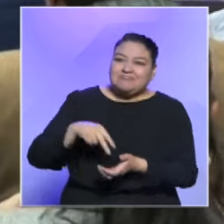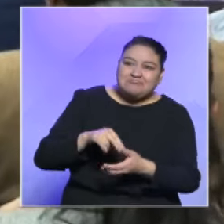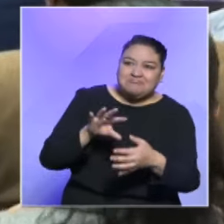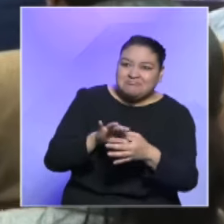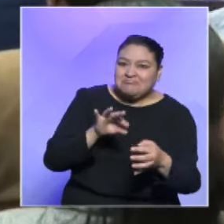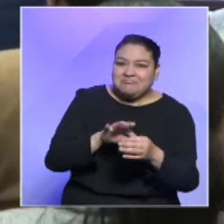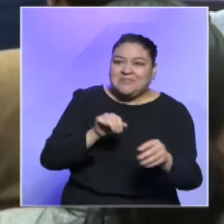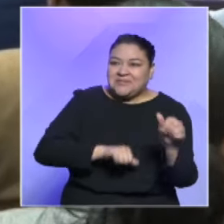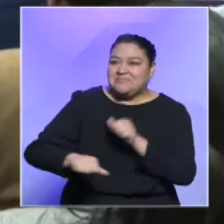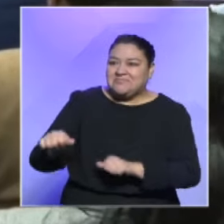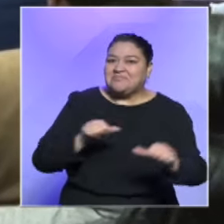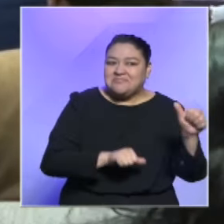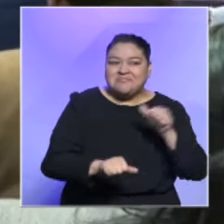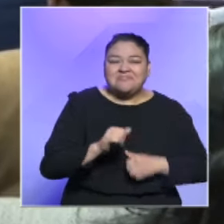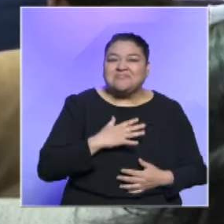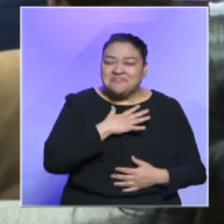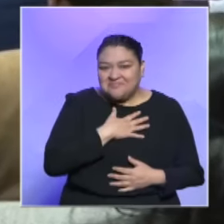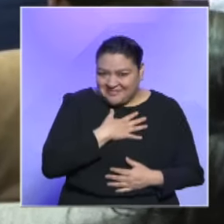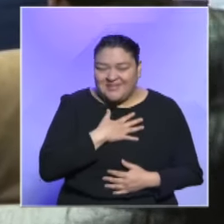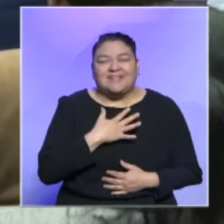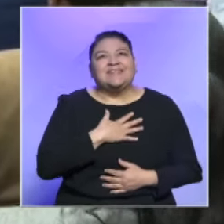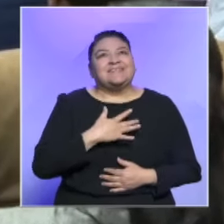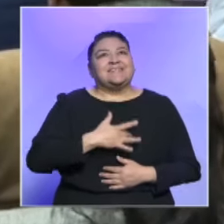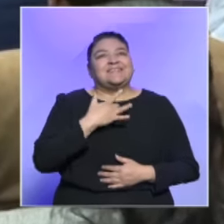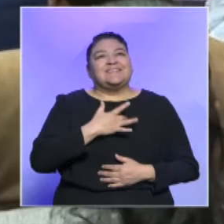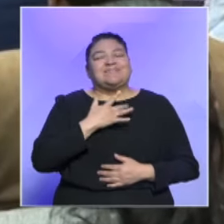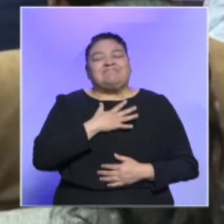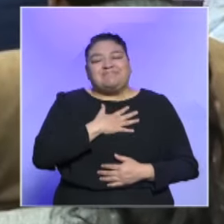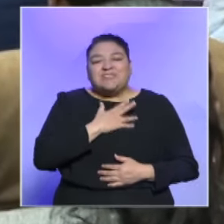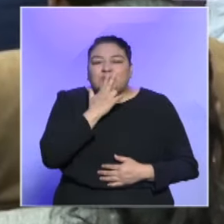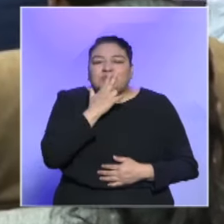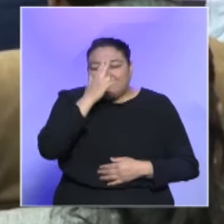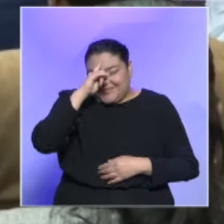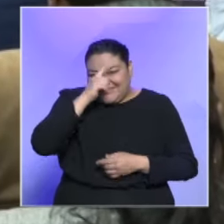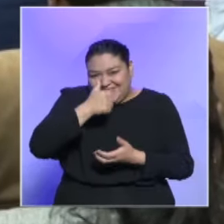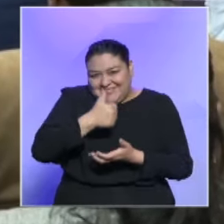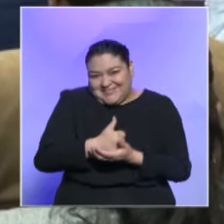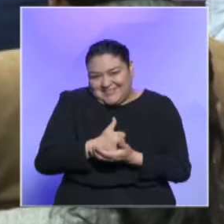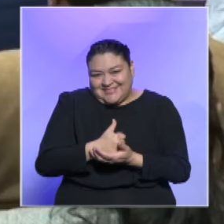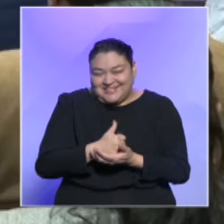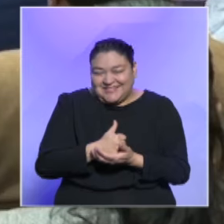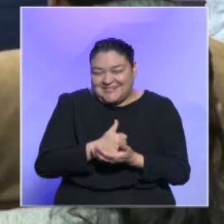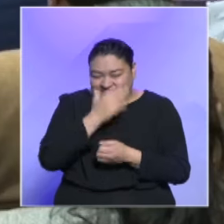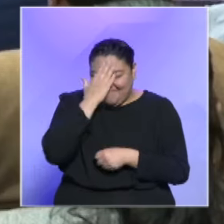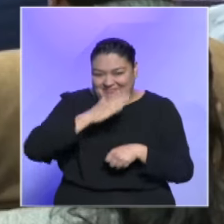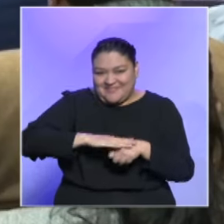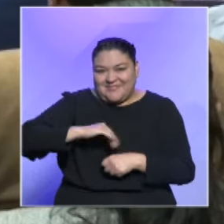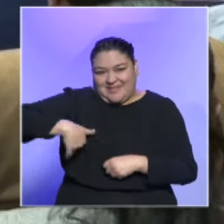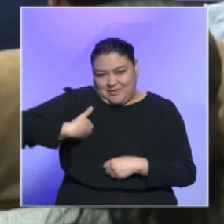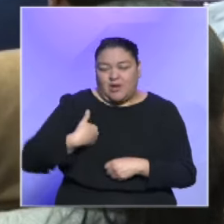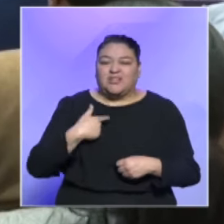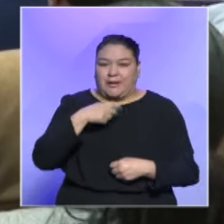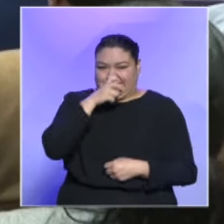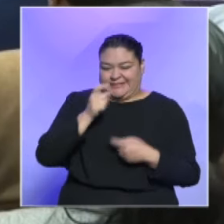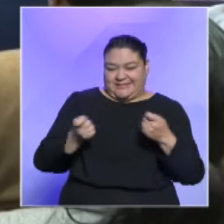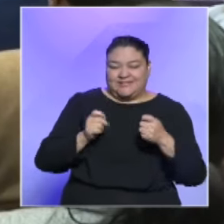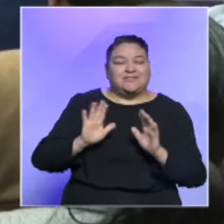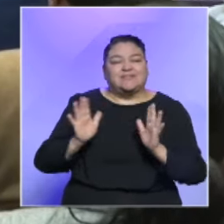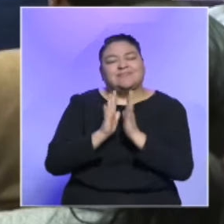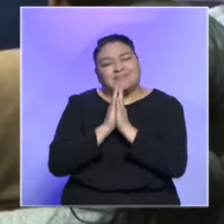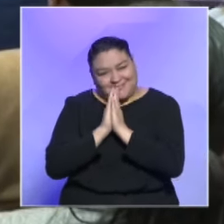han dejado profunda huella, pero para no abusar de mi carácter de controlador, le voy a